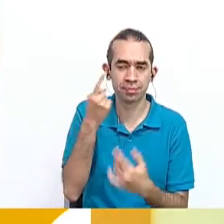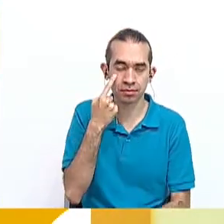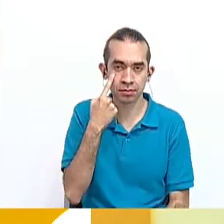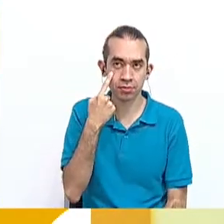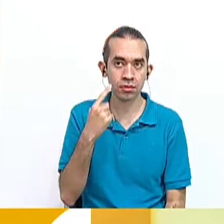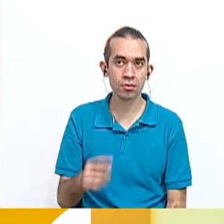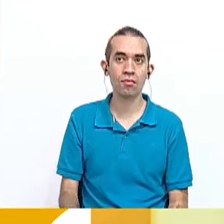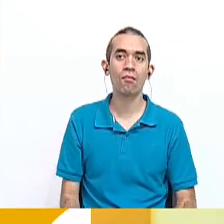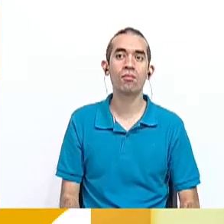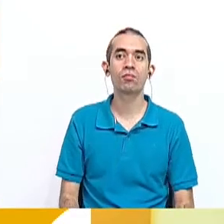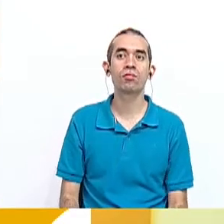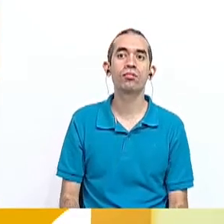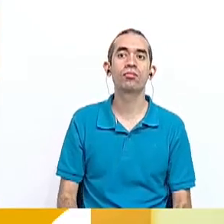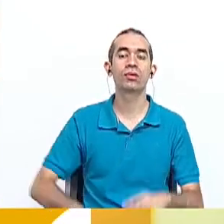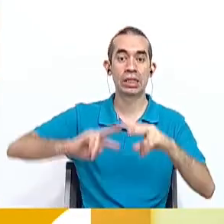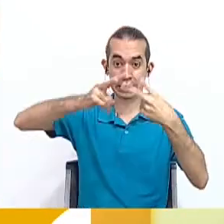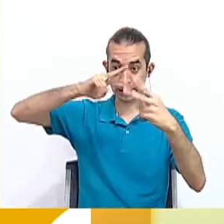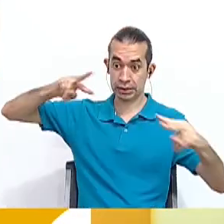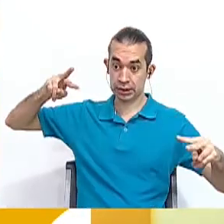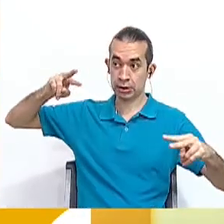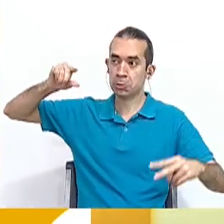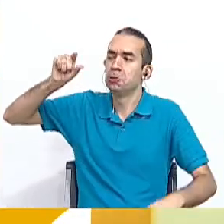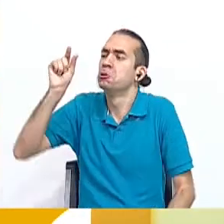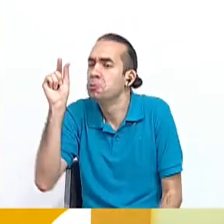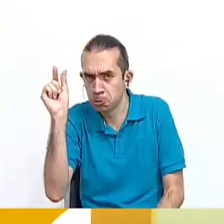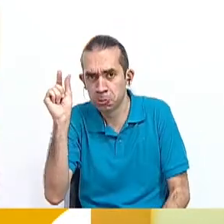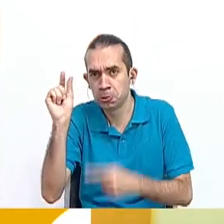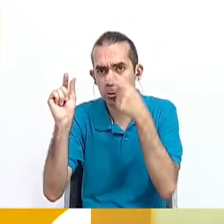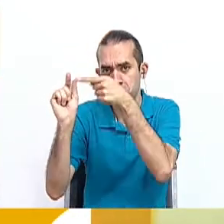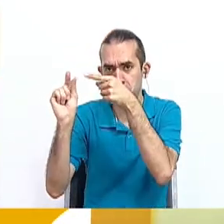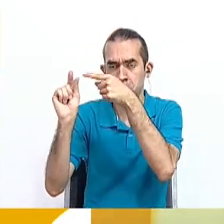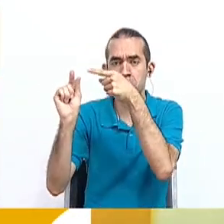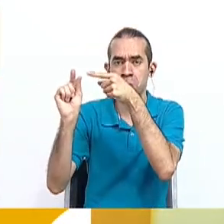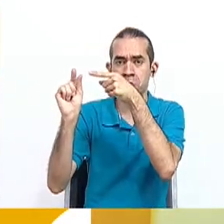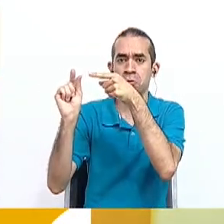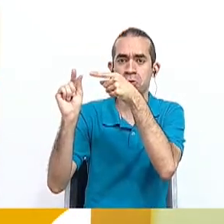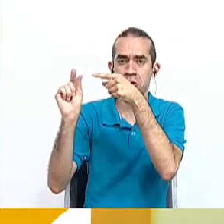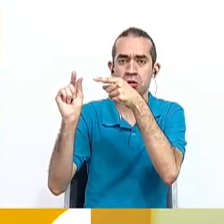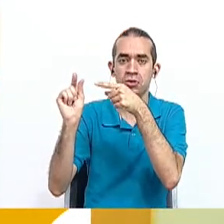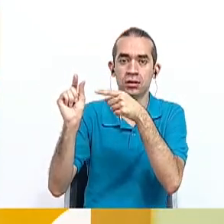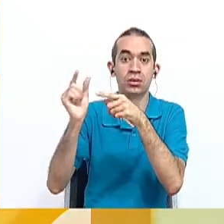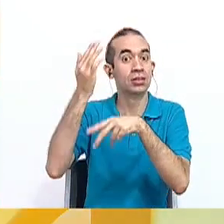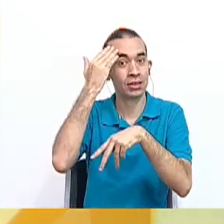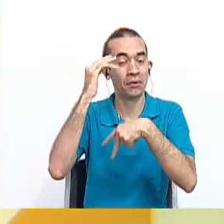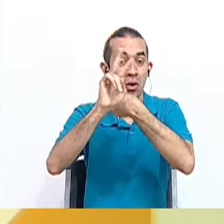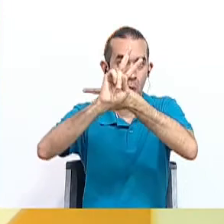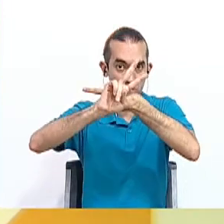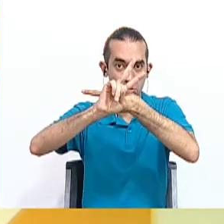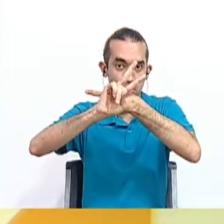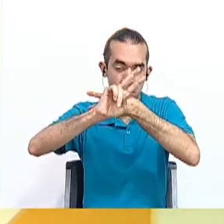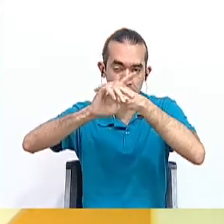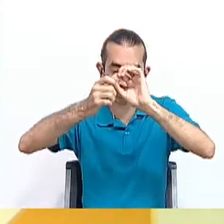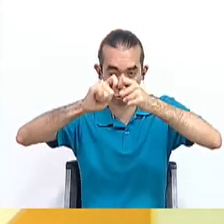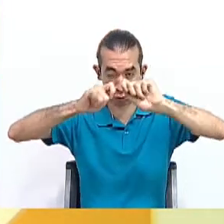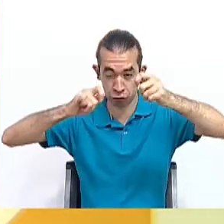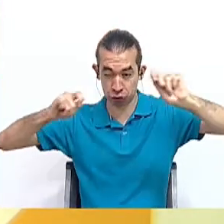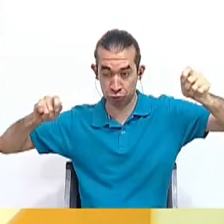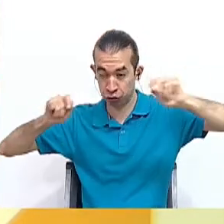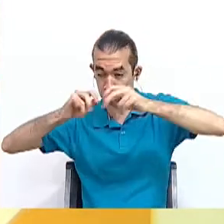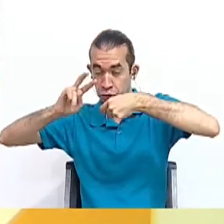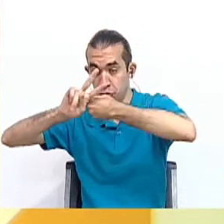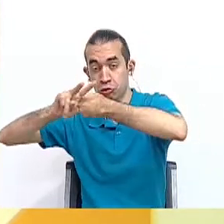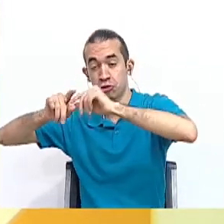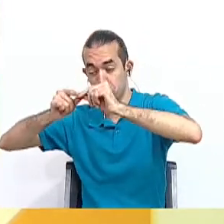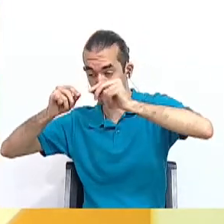el gen es un segmento de ADN que encontramos, como les decía, en el cromosoma. En la mayoría de los casos contiene